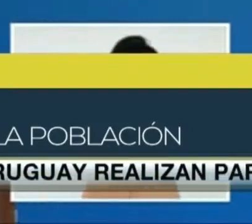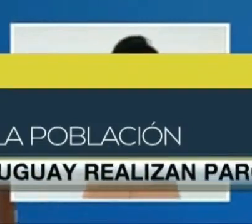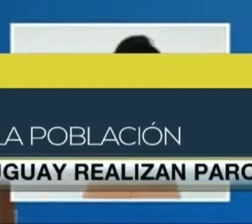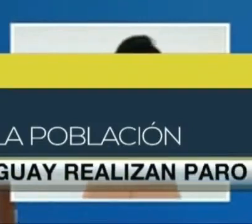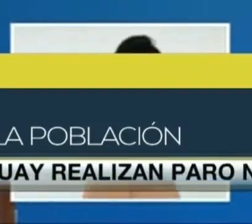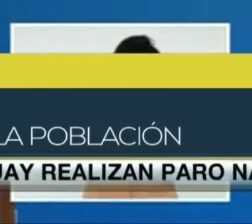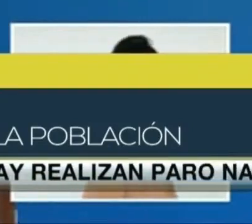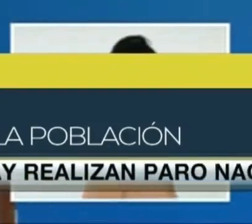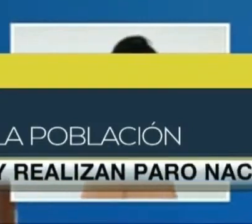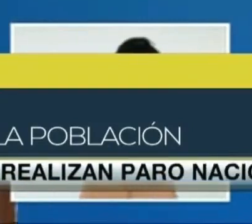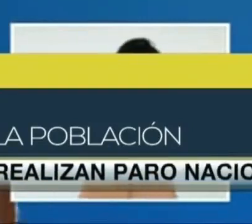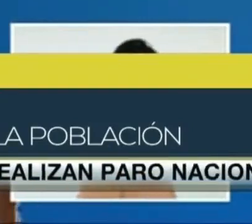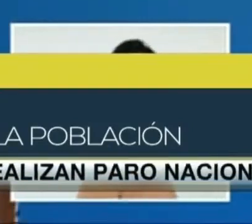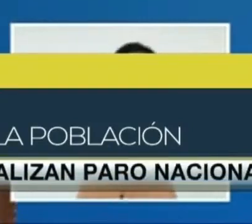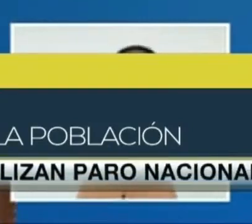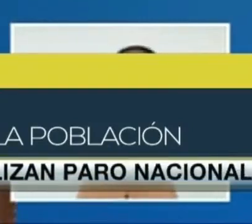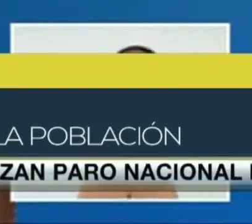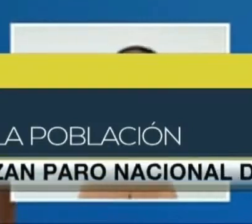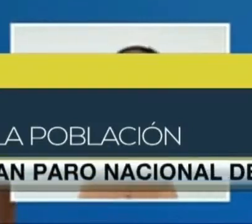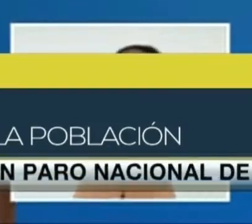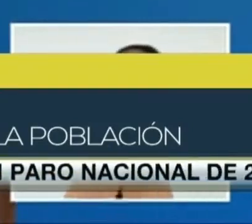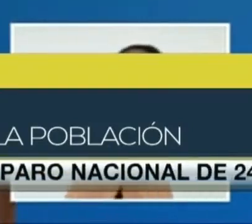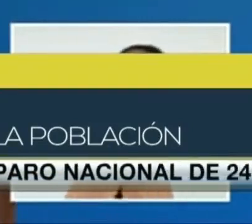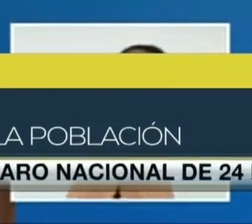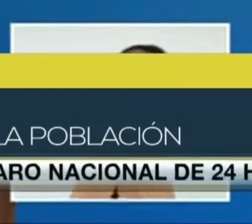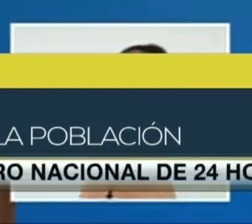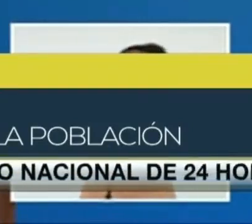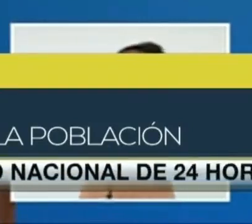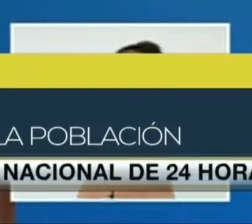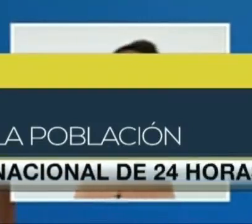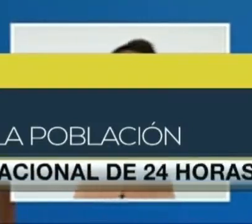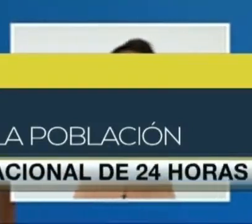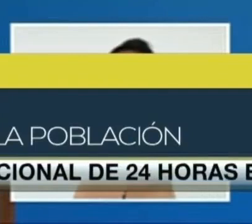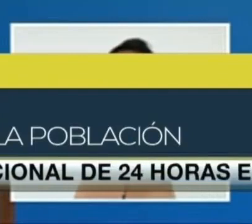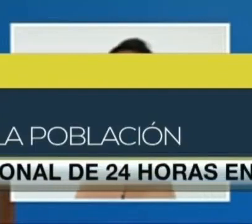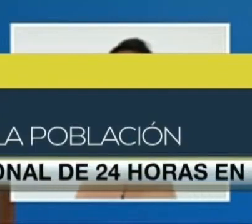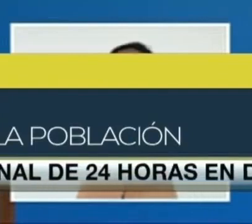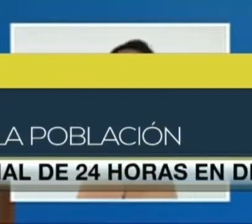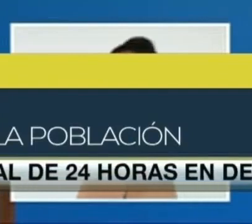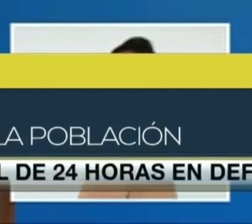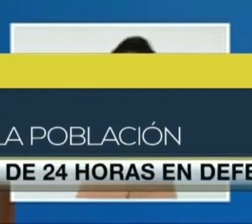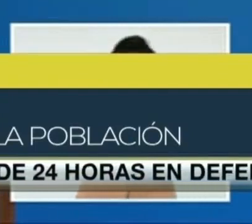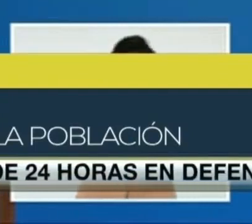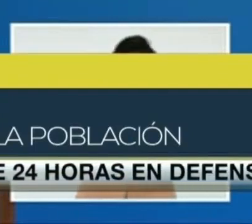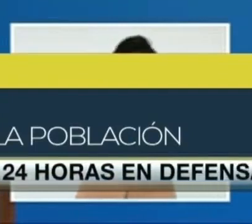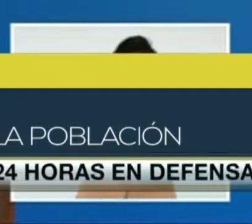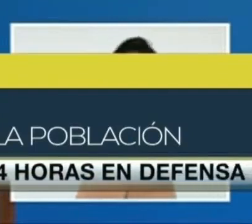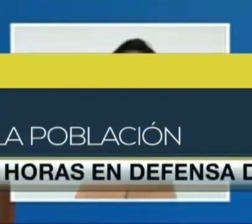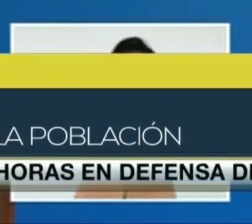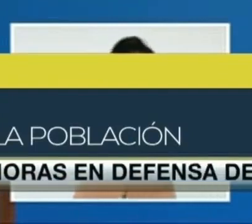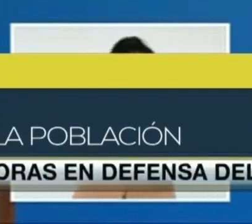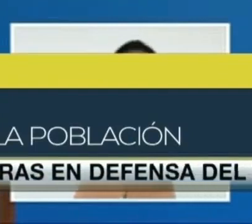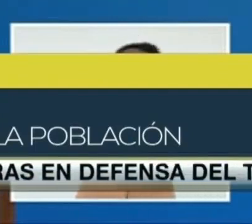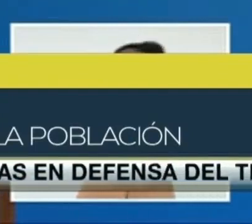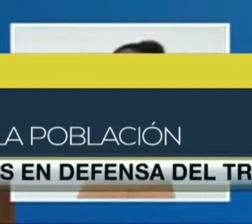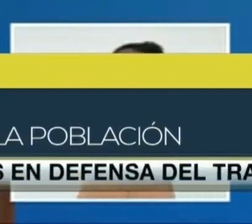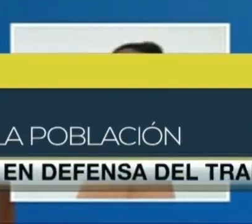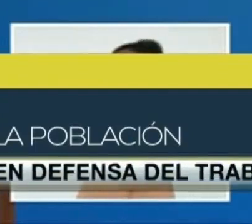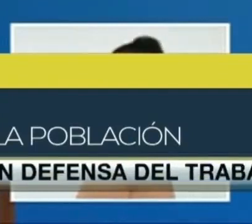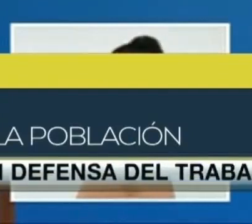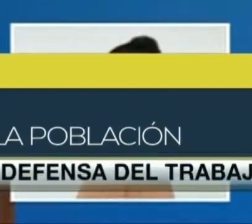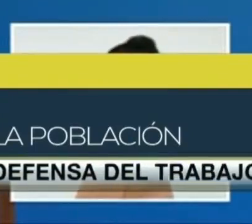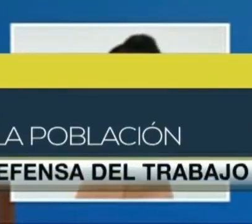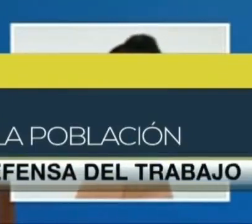ocurrieron en decenas de ciudades en Sudamérica y ocurre hoy en buena parte del planeta.